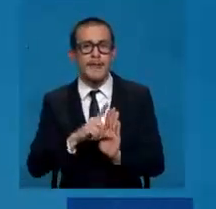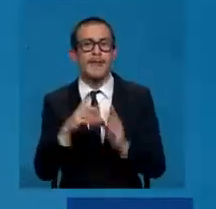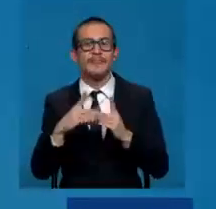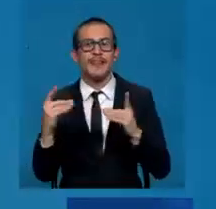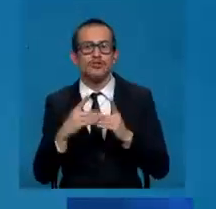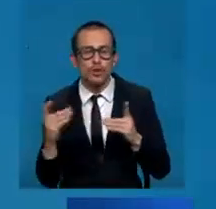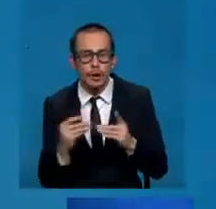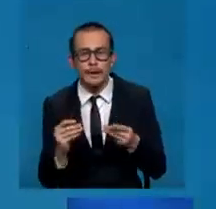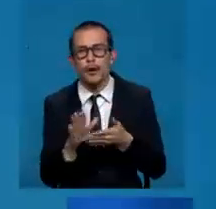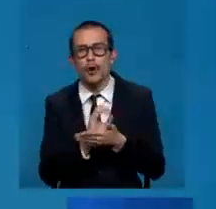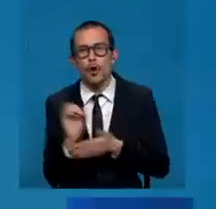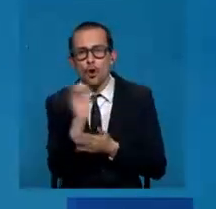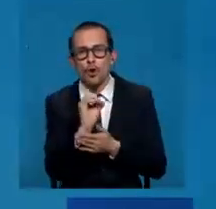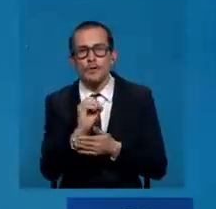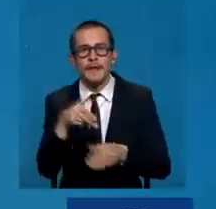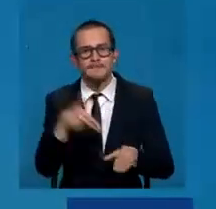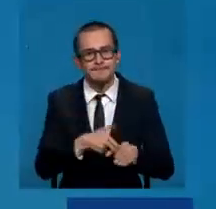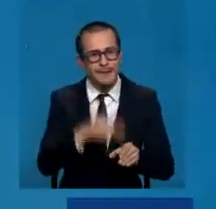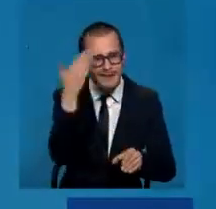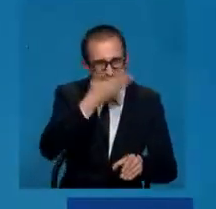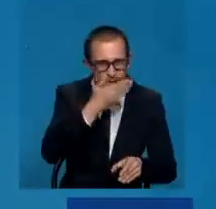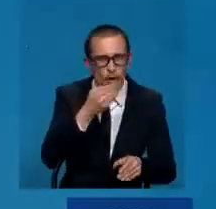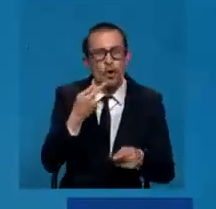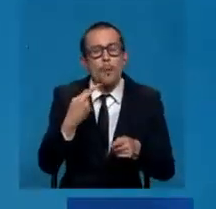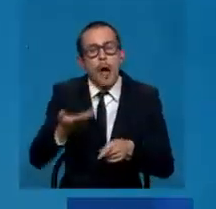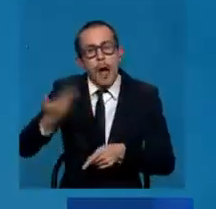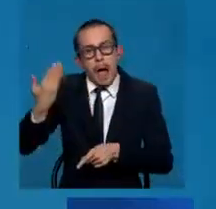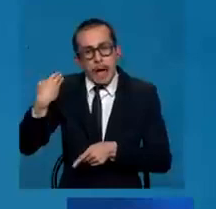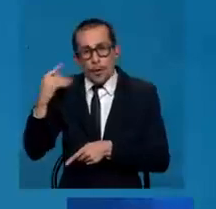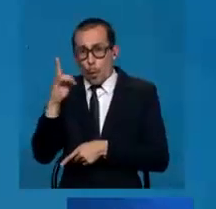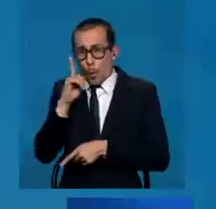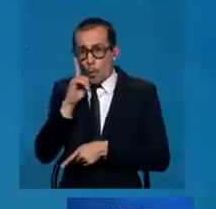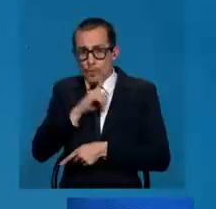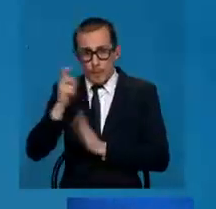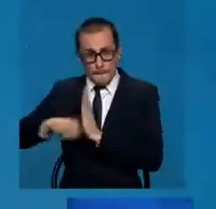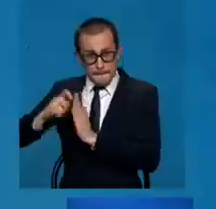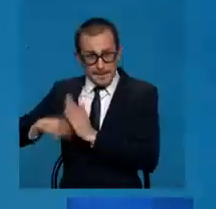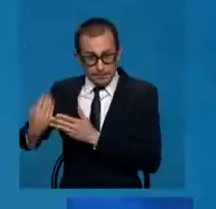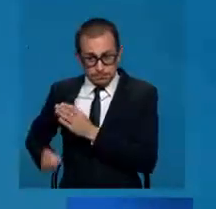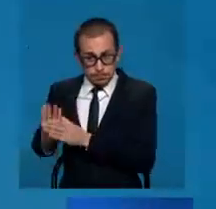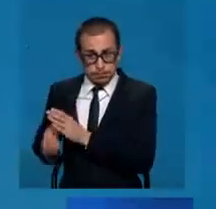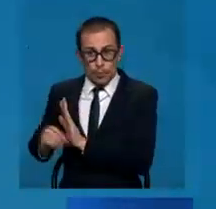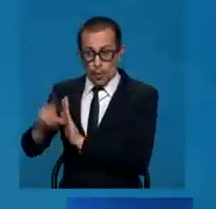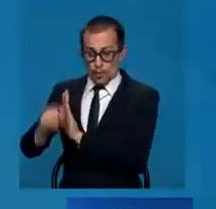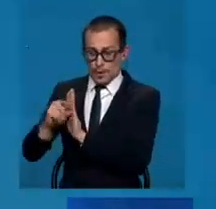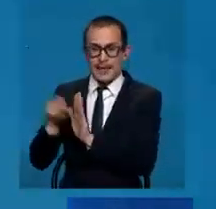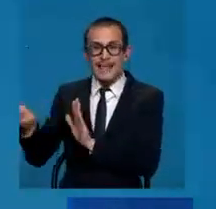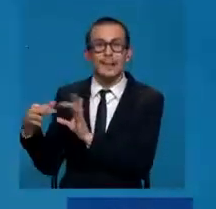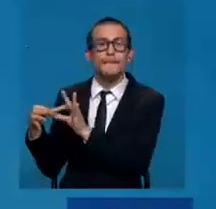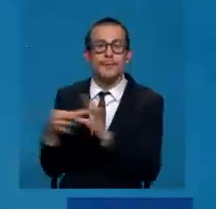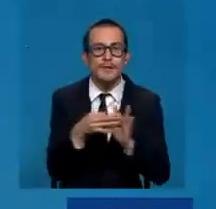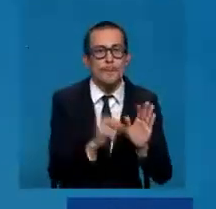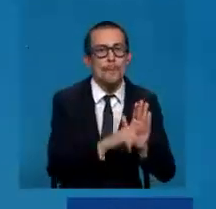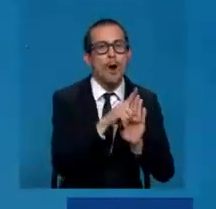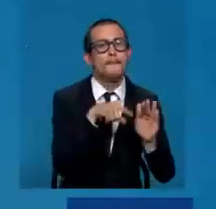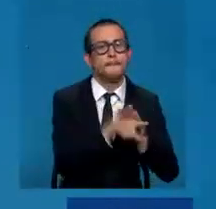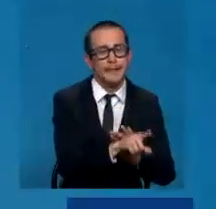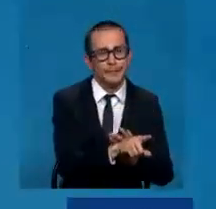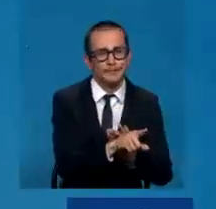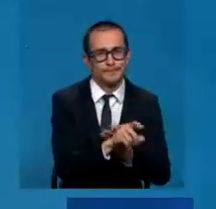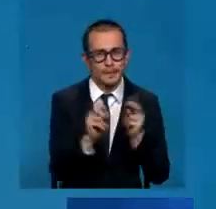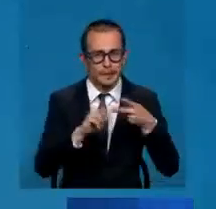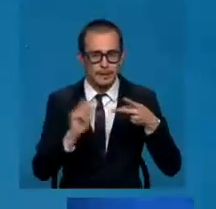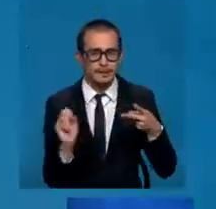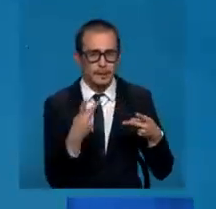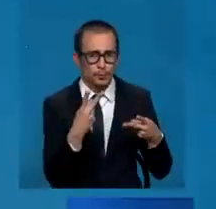dólar o del petróleo, como han ocurrido en los últimos meses y que son la causa del aumento de las tarifas.